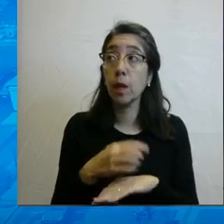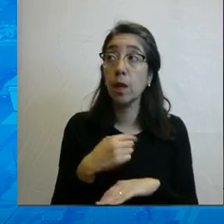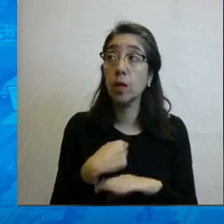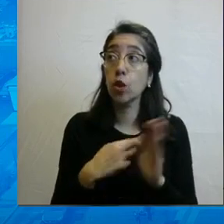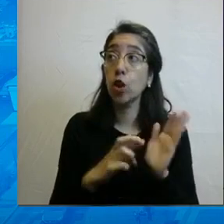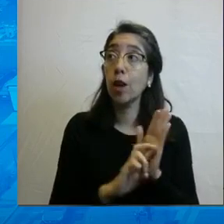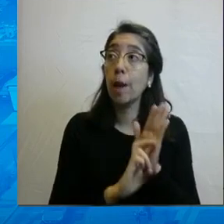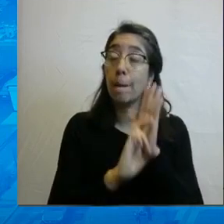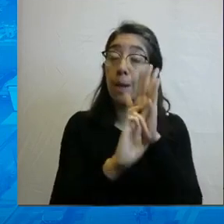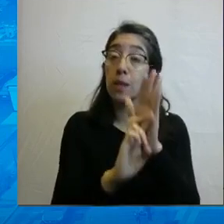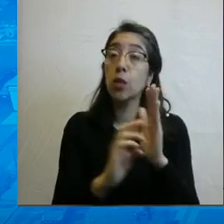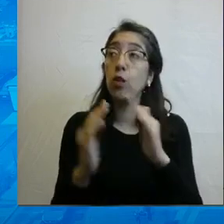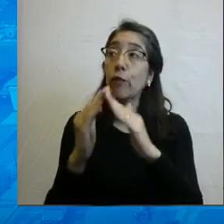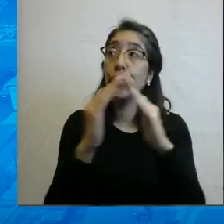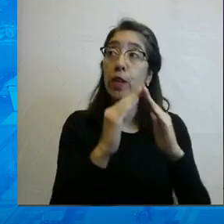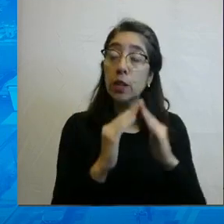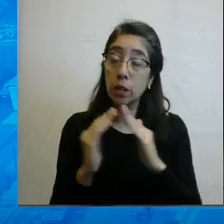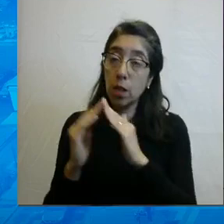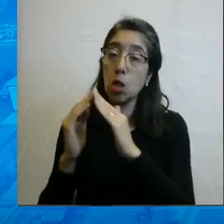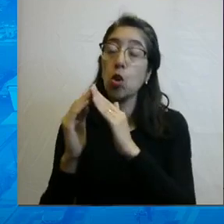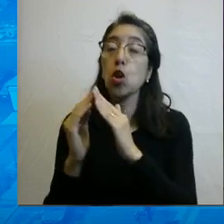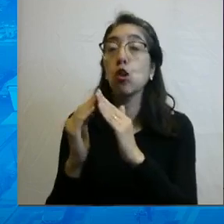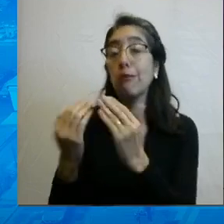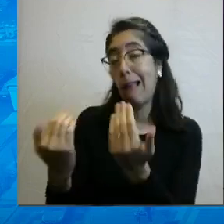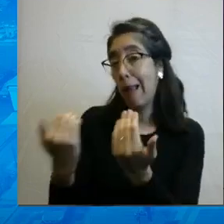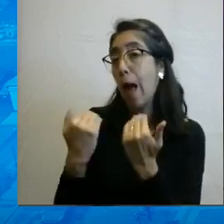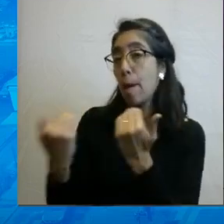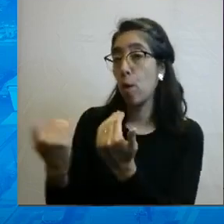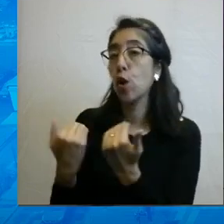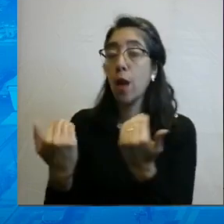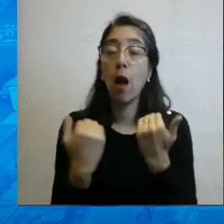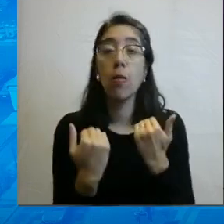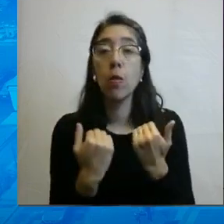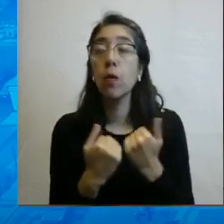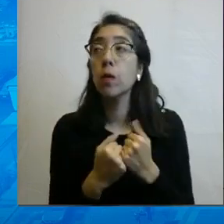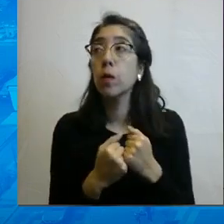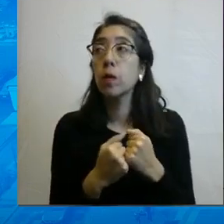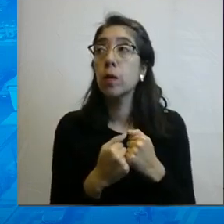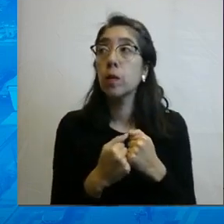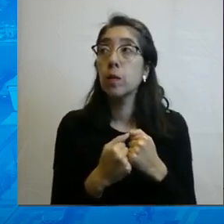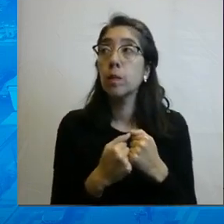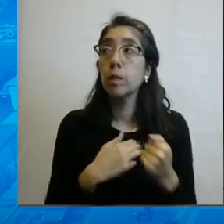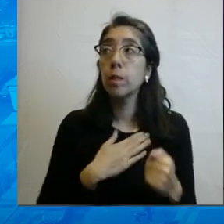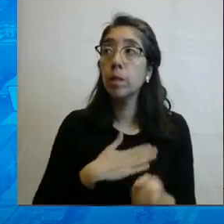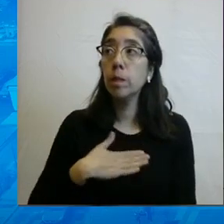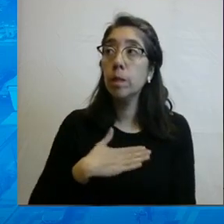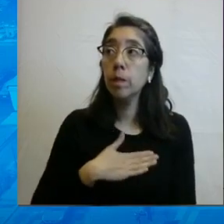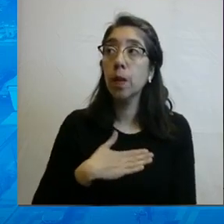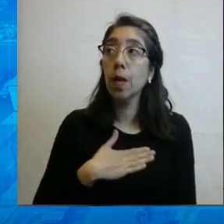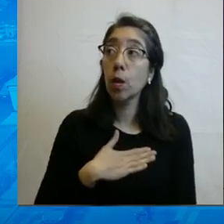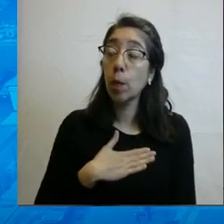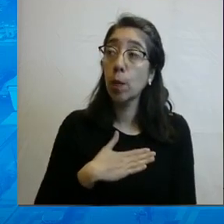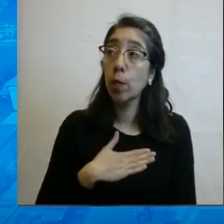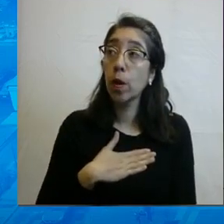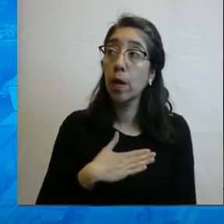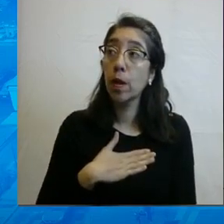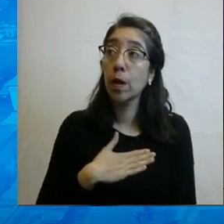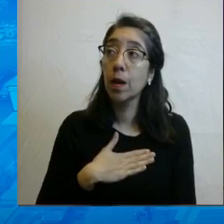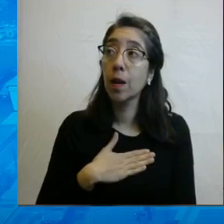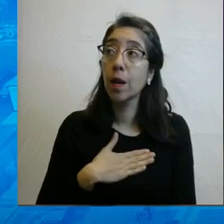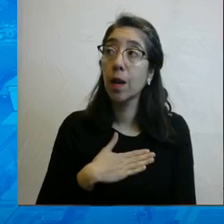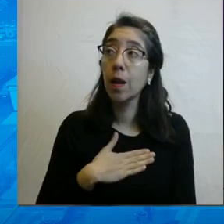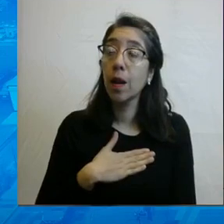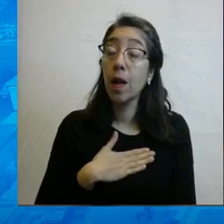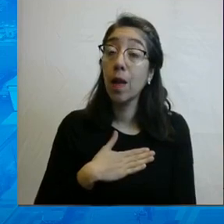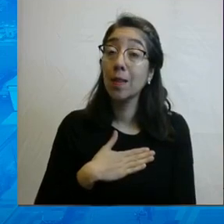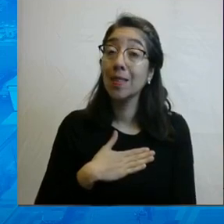con algunos vecinos que nos están apoyando porque queremos que nos puedan sacar esa barrera que hay a la